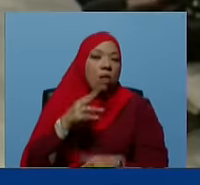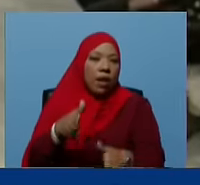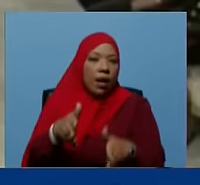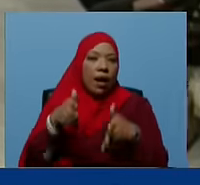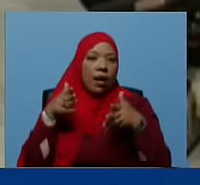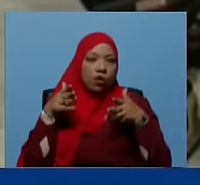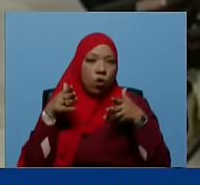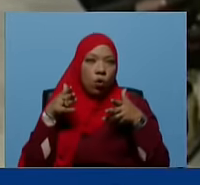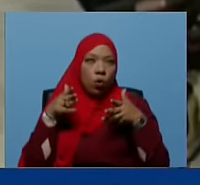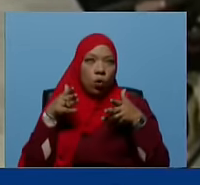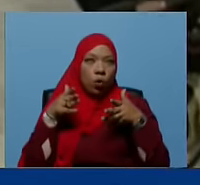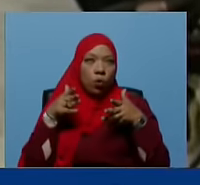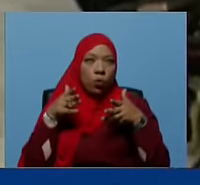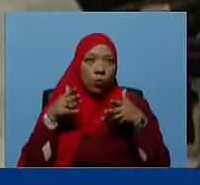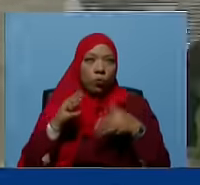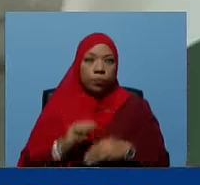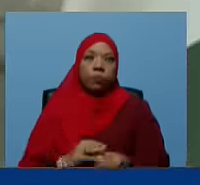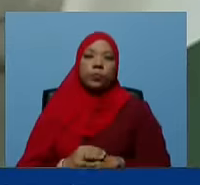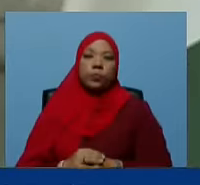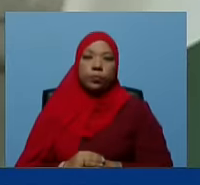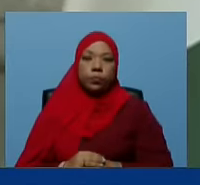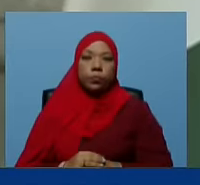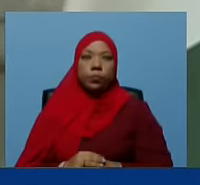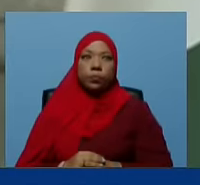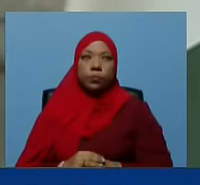aquí presente,